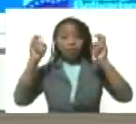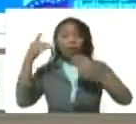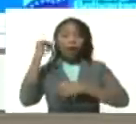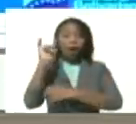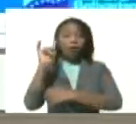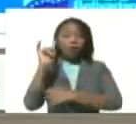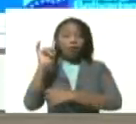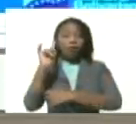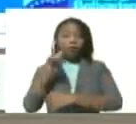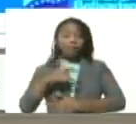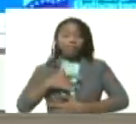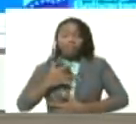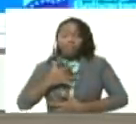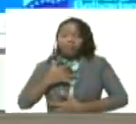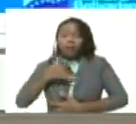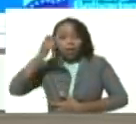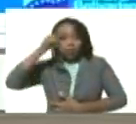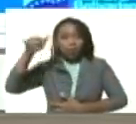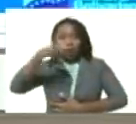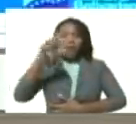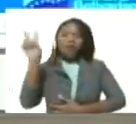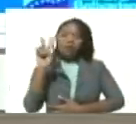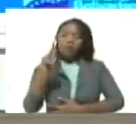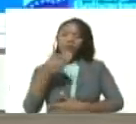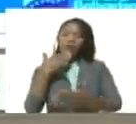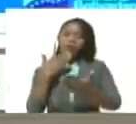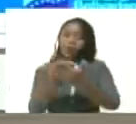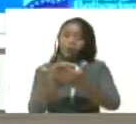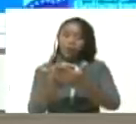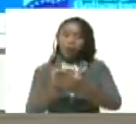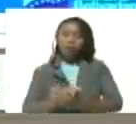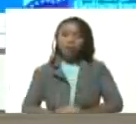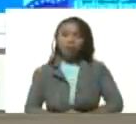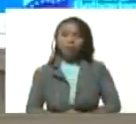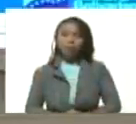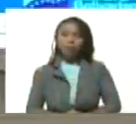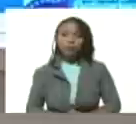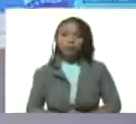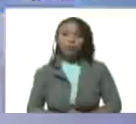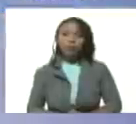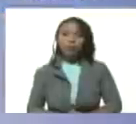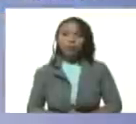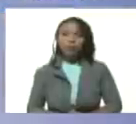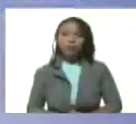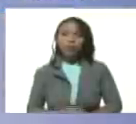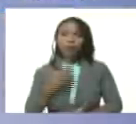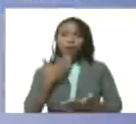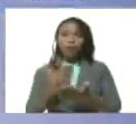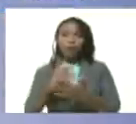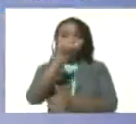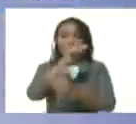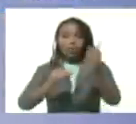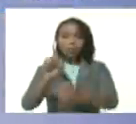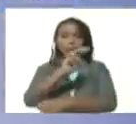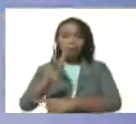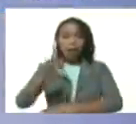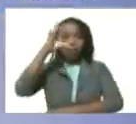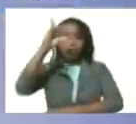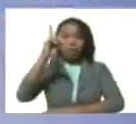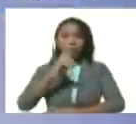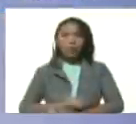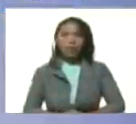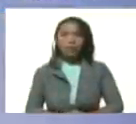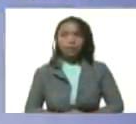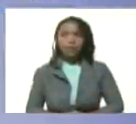conmocionada al pueblo venezolano. Muchísimas gracias. Agradecemos a la vicepresidenta ejecutiva de la República,